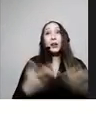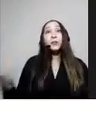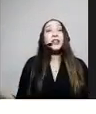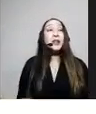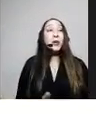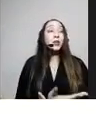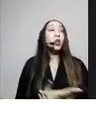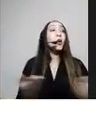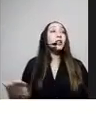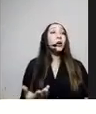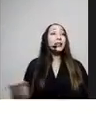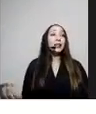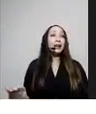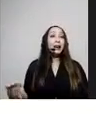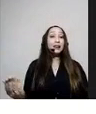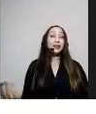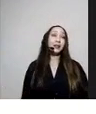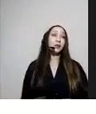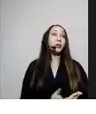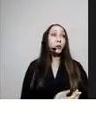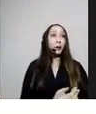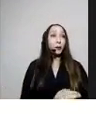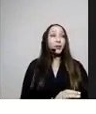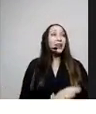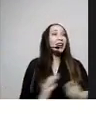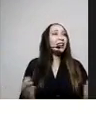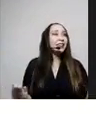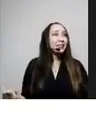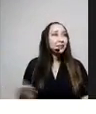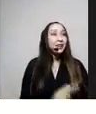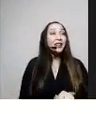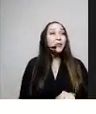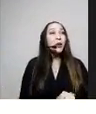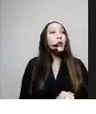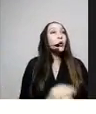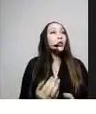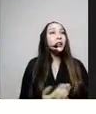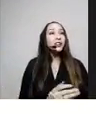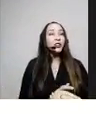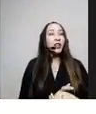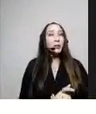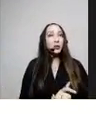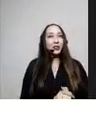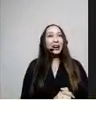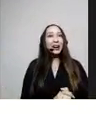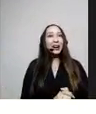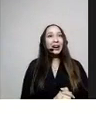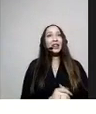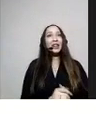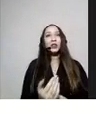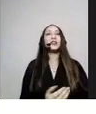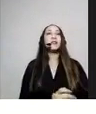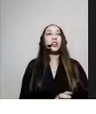Y bueno, ya sabemos que todo esto genera estrés en nuestro cuerpo. ¿Y qué es el estrés? Digamos que es un conjunto de reacciones